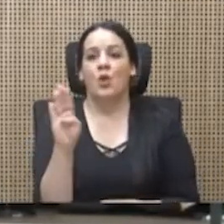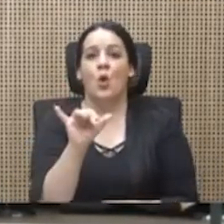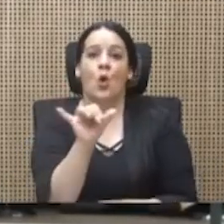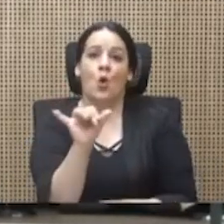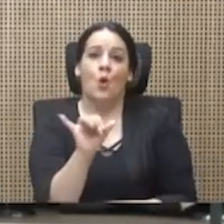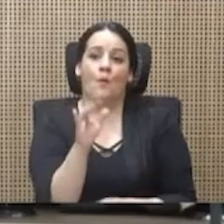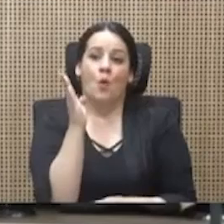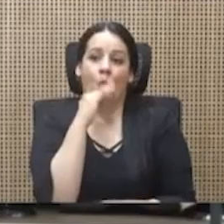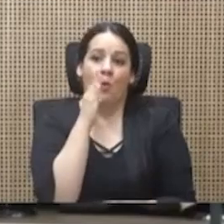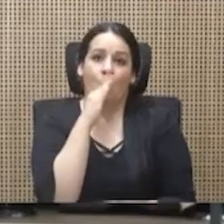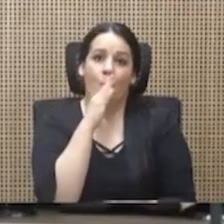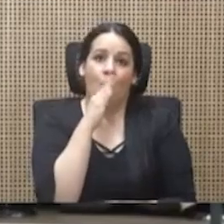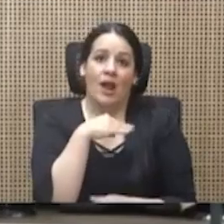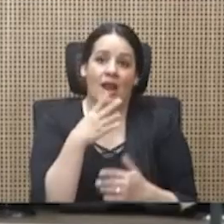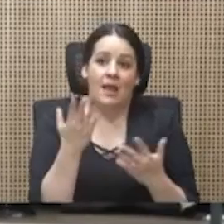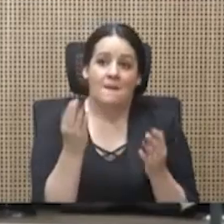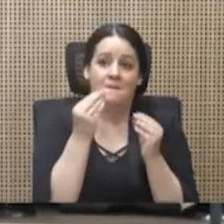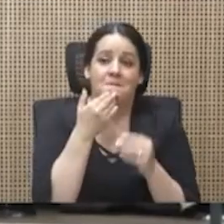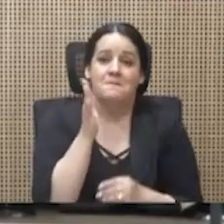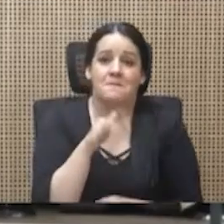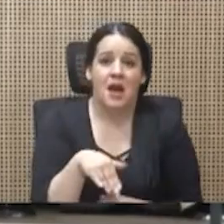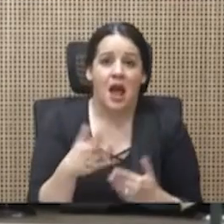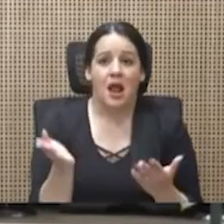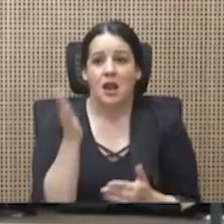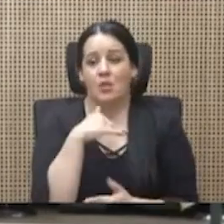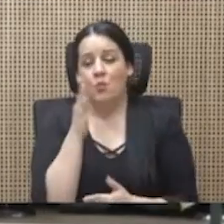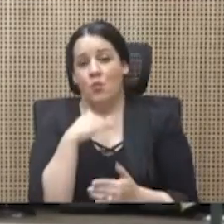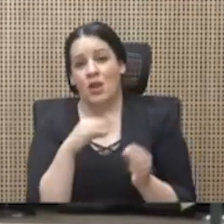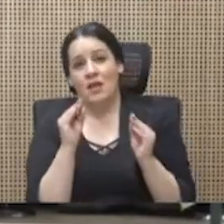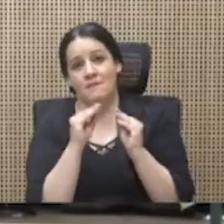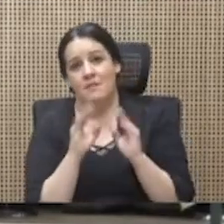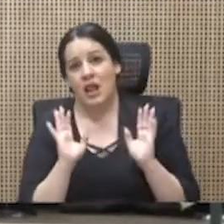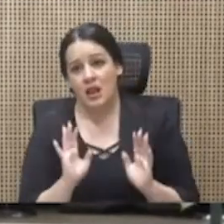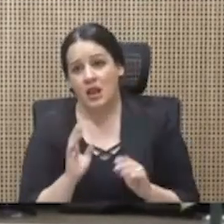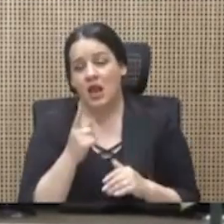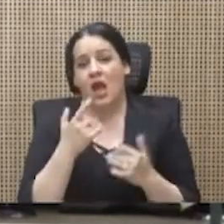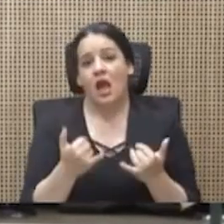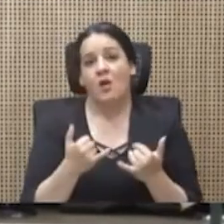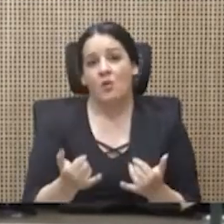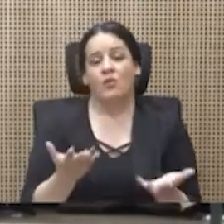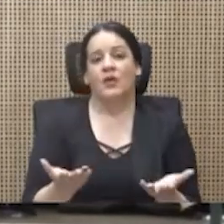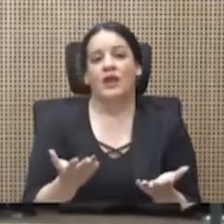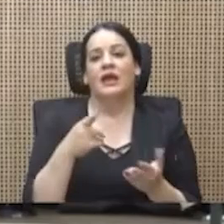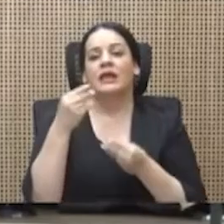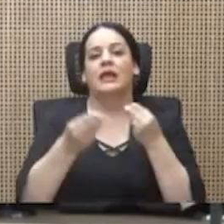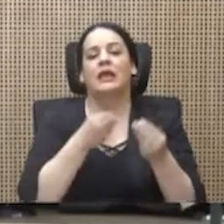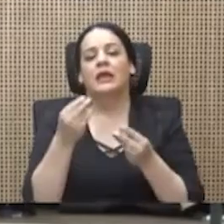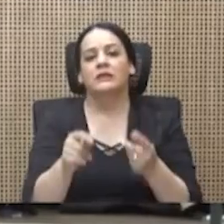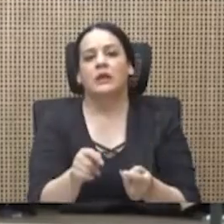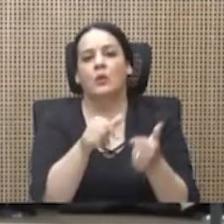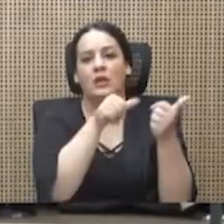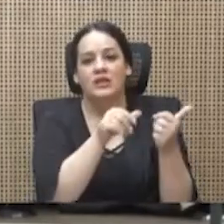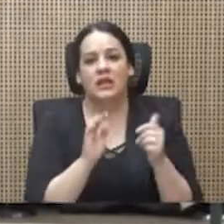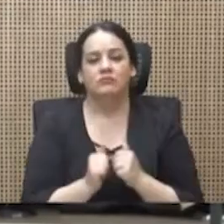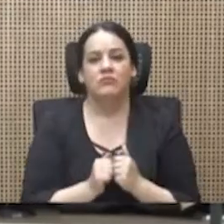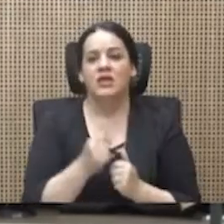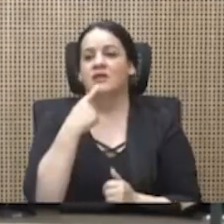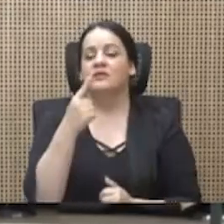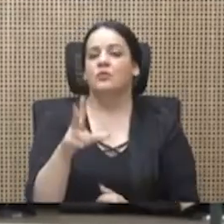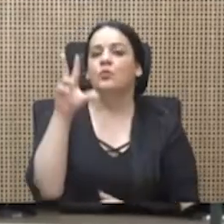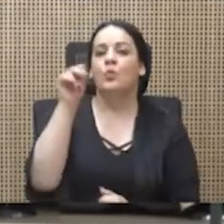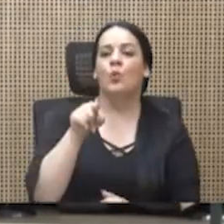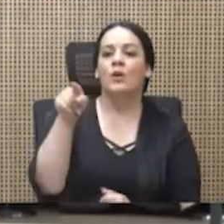mal, ¿verdad? Como ya les huele a cala, les huele mal, entonces ahora se lo desmarcan, se lo quitan de encima y dicen, no, fue la